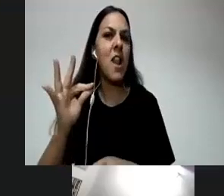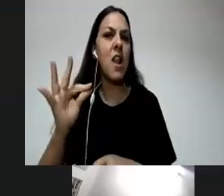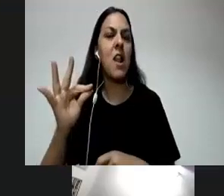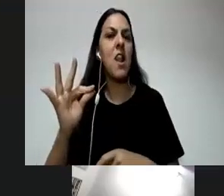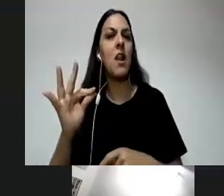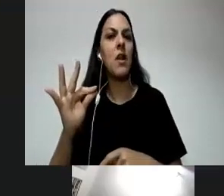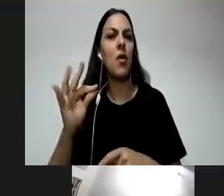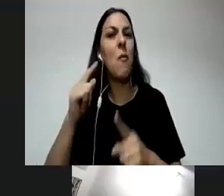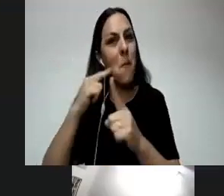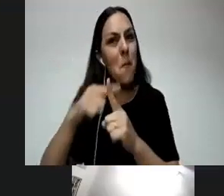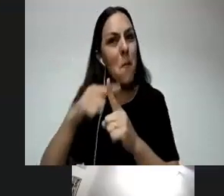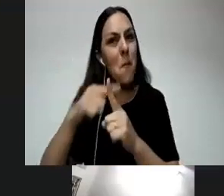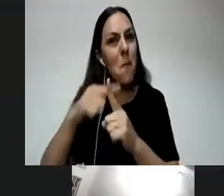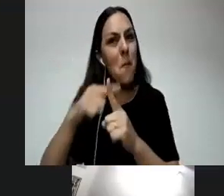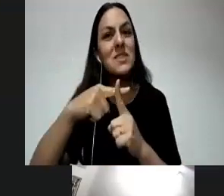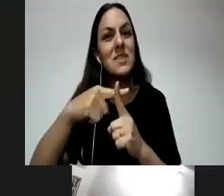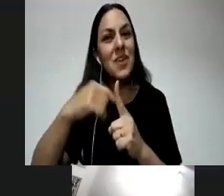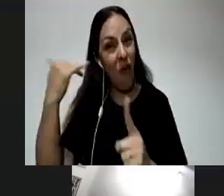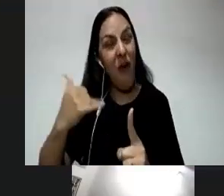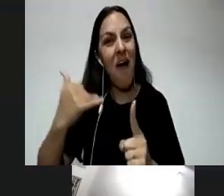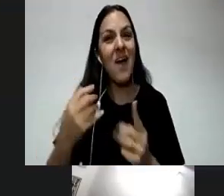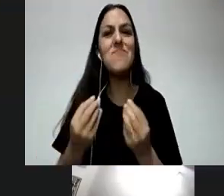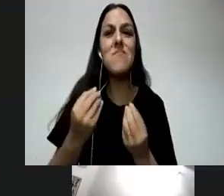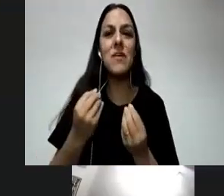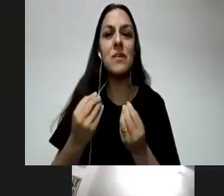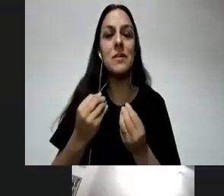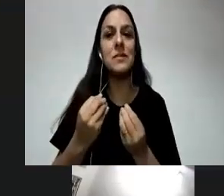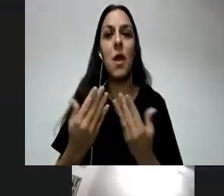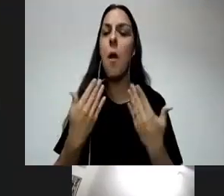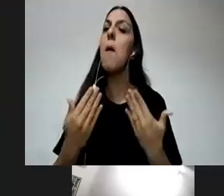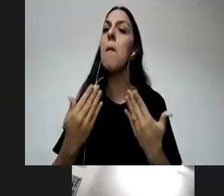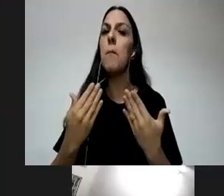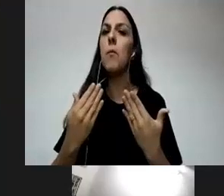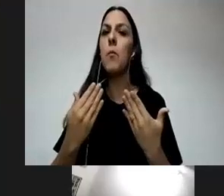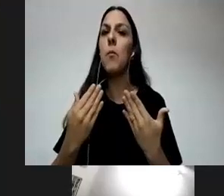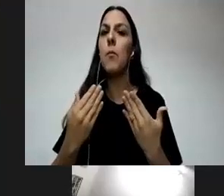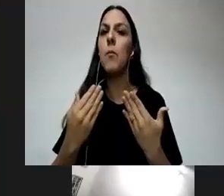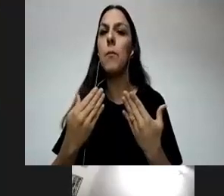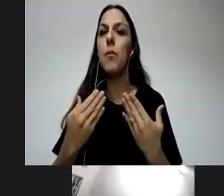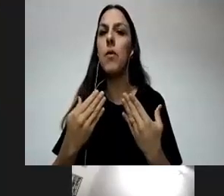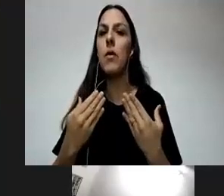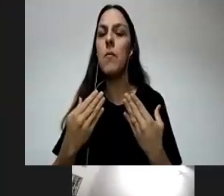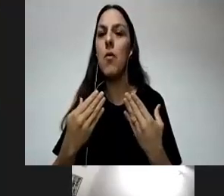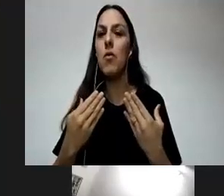positivo nos ha dejado, es la posibilidad de descubrir estas herramientas